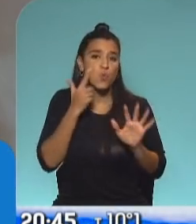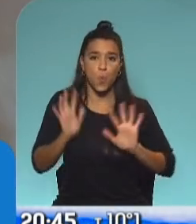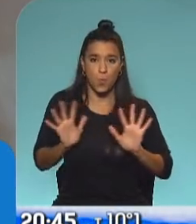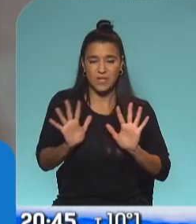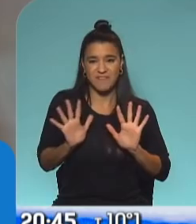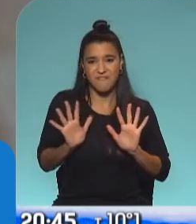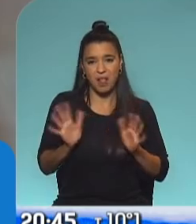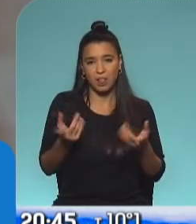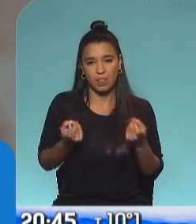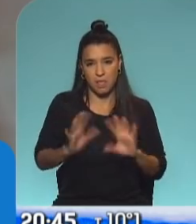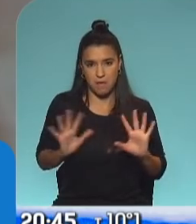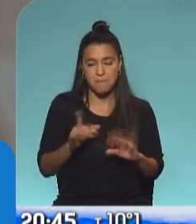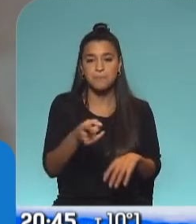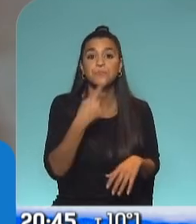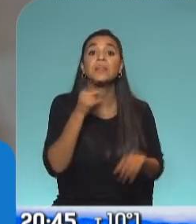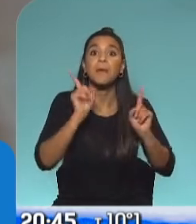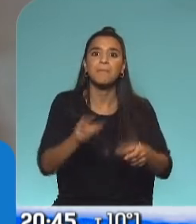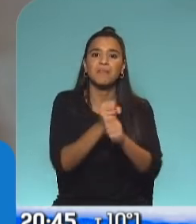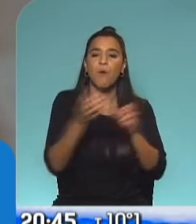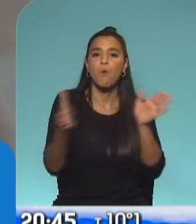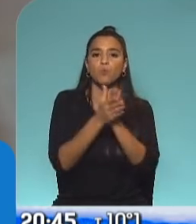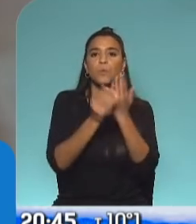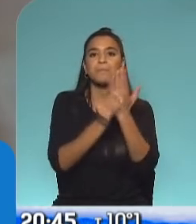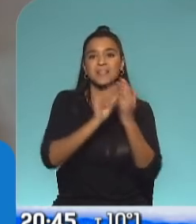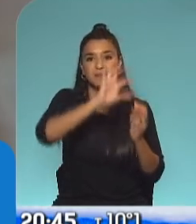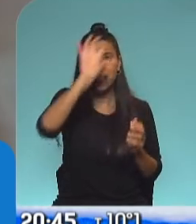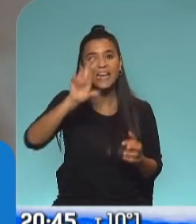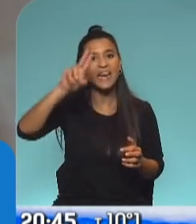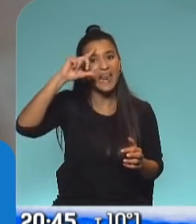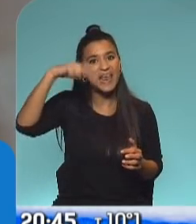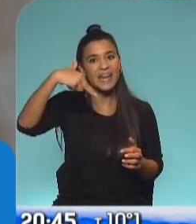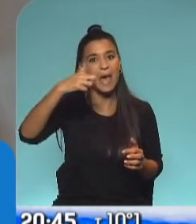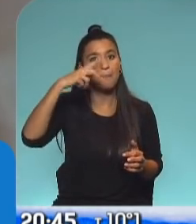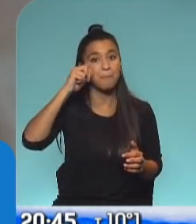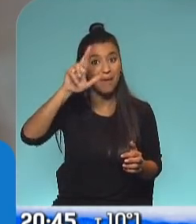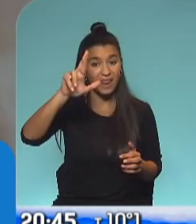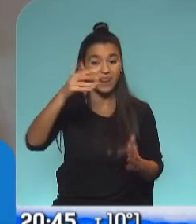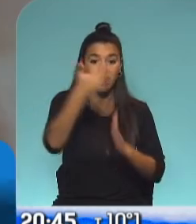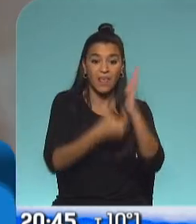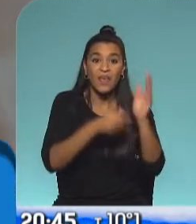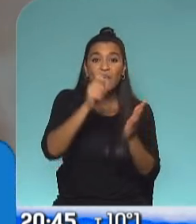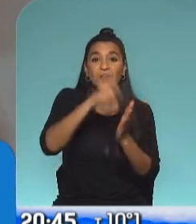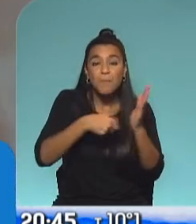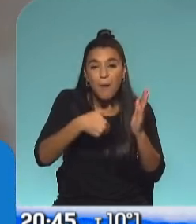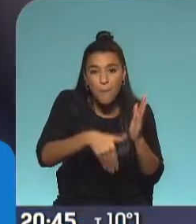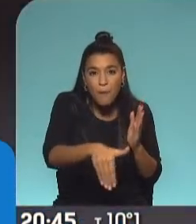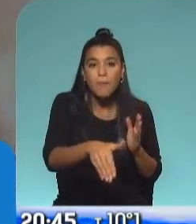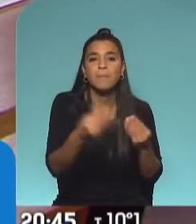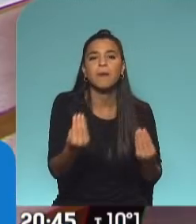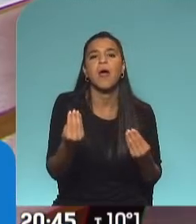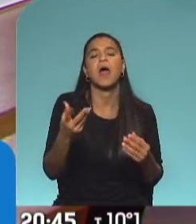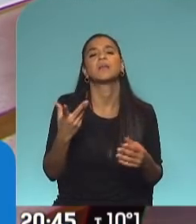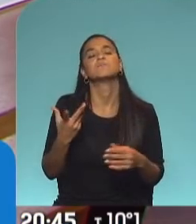cuento que estamos trabajando con el Ministerio del Interior, puntualmente con el RENAPER, la posibilidad de firmar un convenio para que este trámite no sea